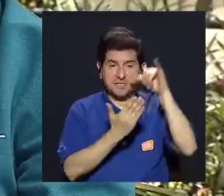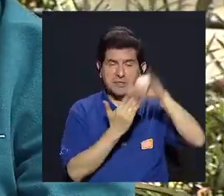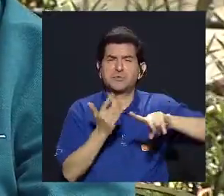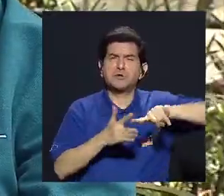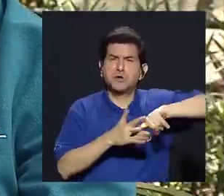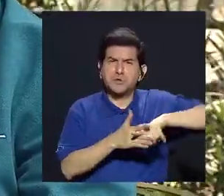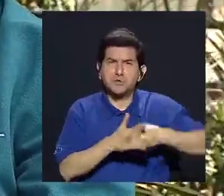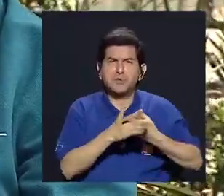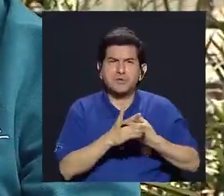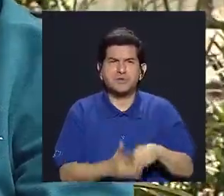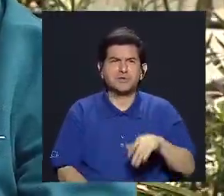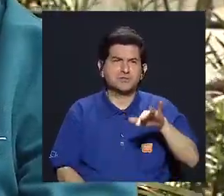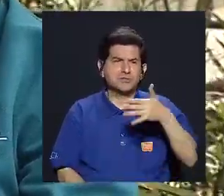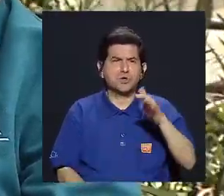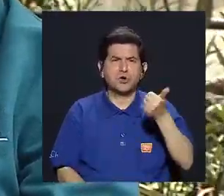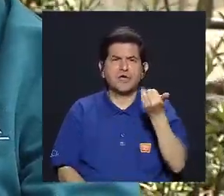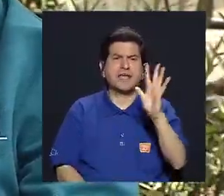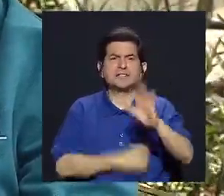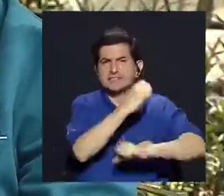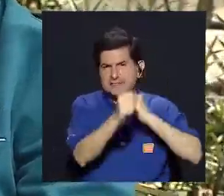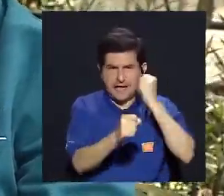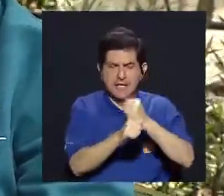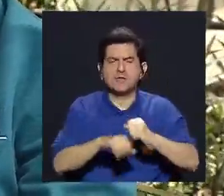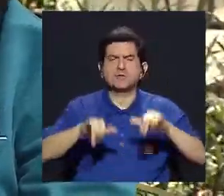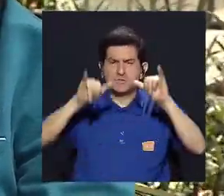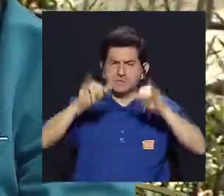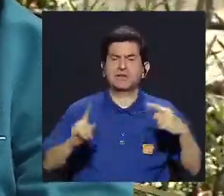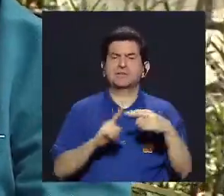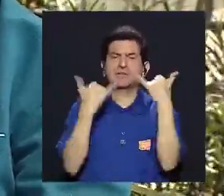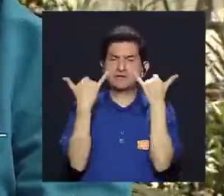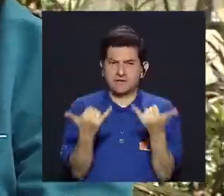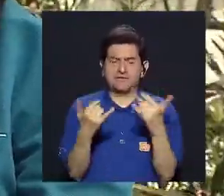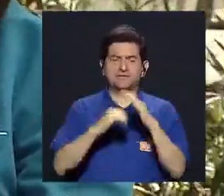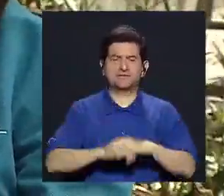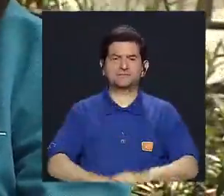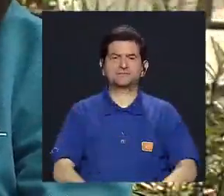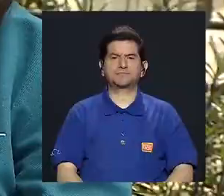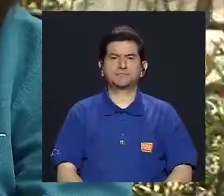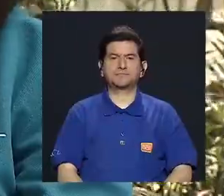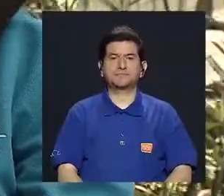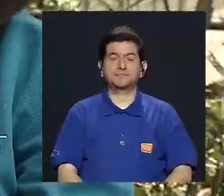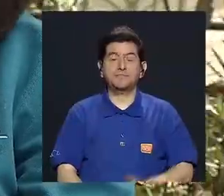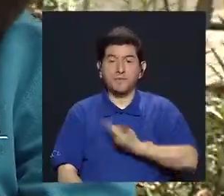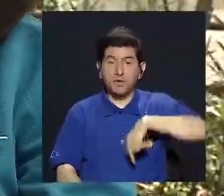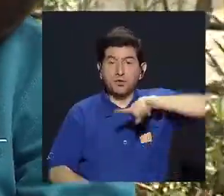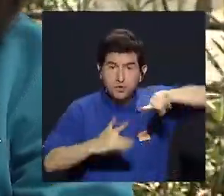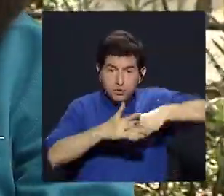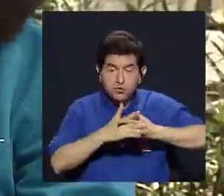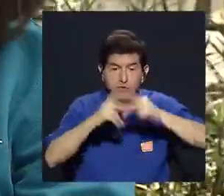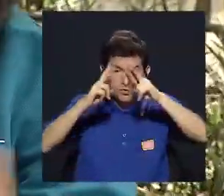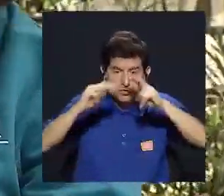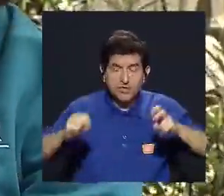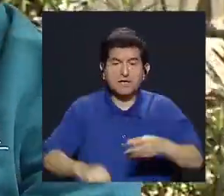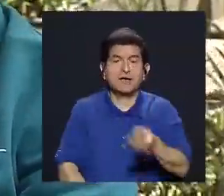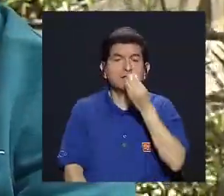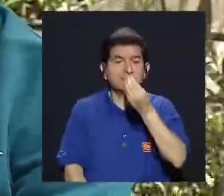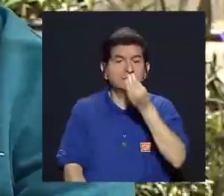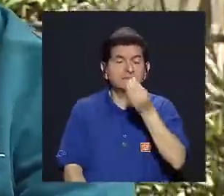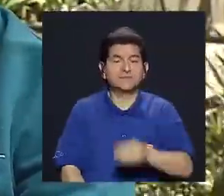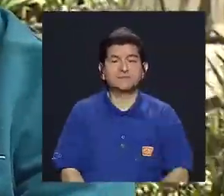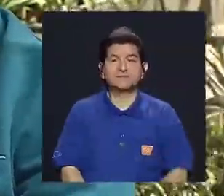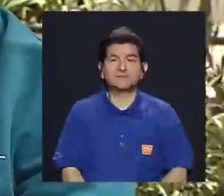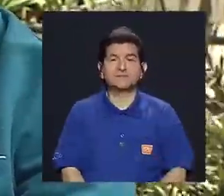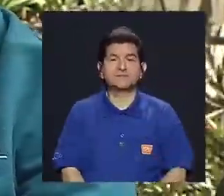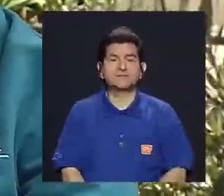proyecto inició hace más o menos 15 años y se ha mantenido a la fecha verdad iniciamos con análisis en alimentos